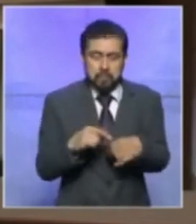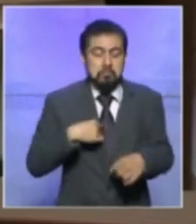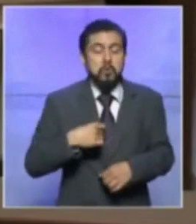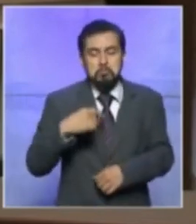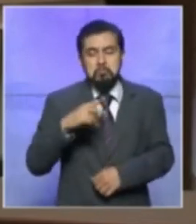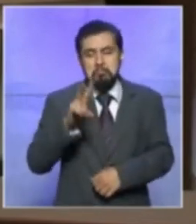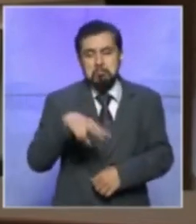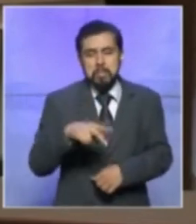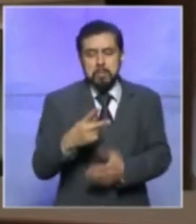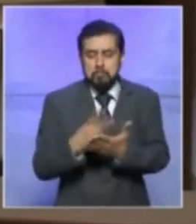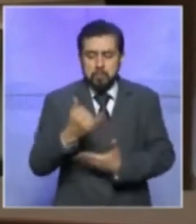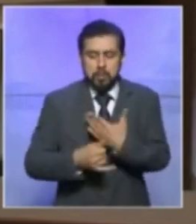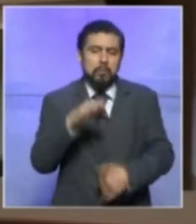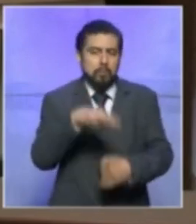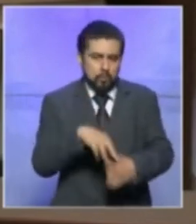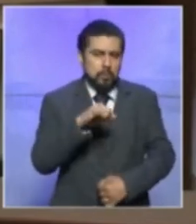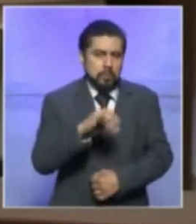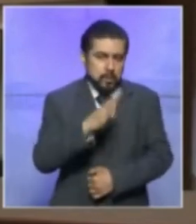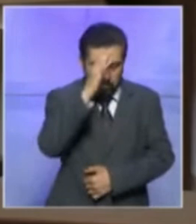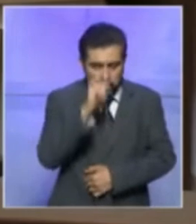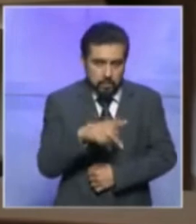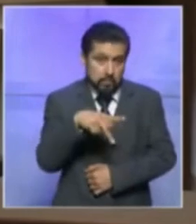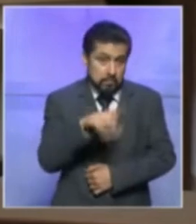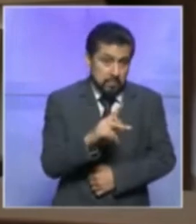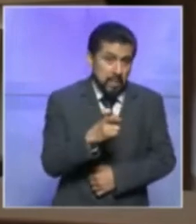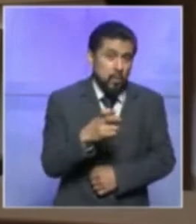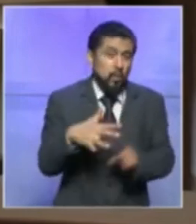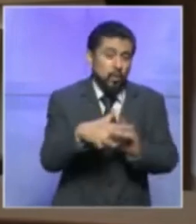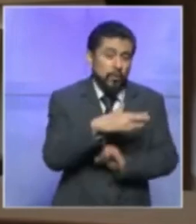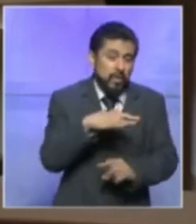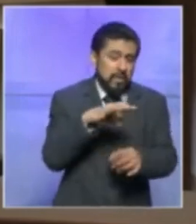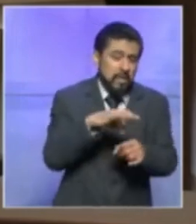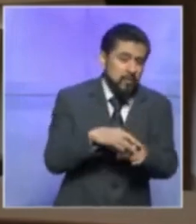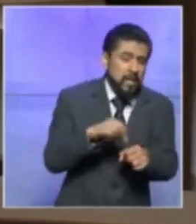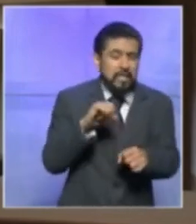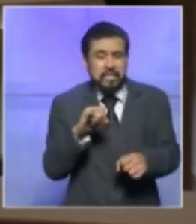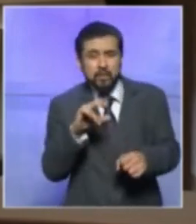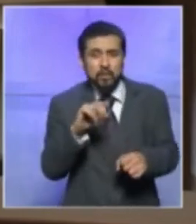acuerdo, pero sí me parece que más allá de si es electoral o no y si hay sanción